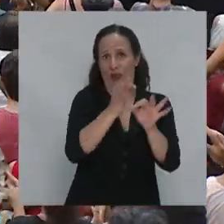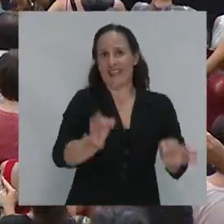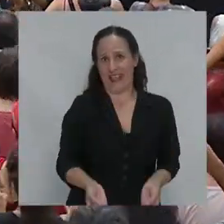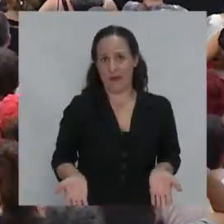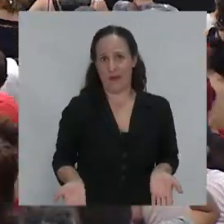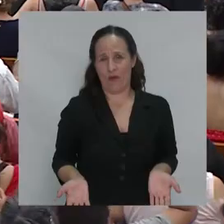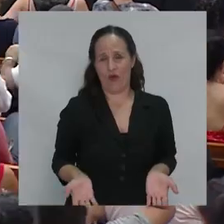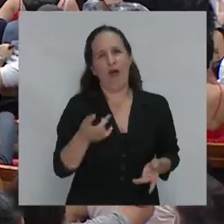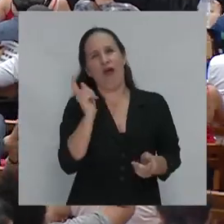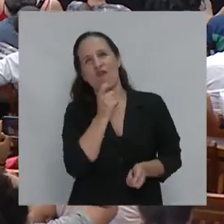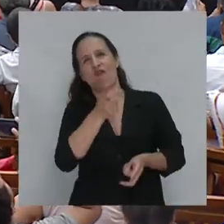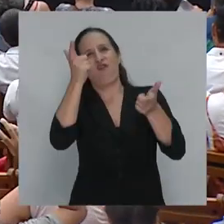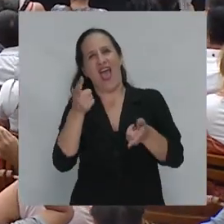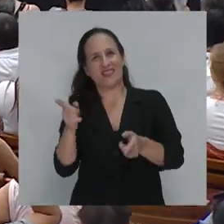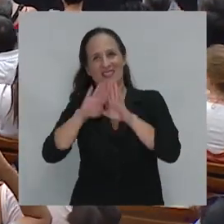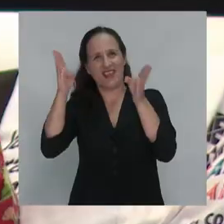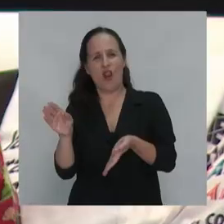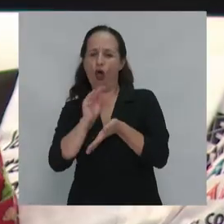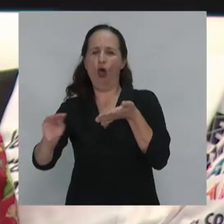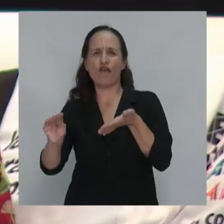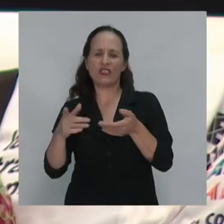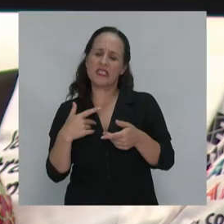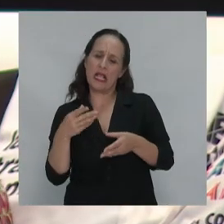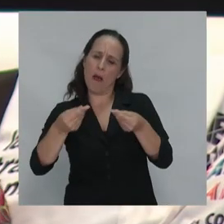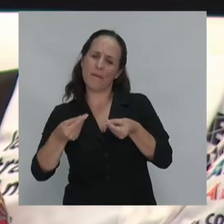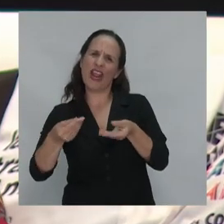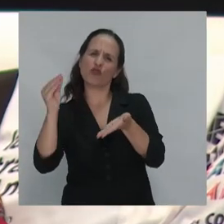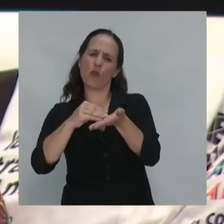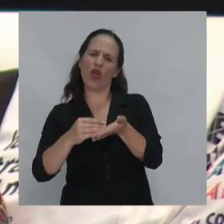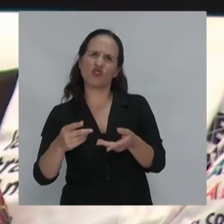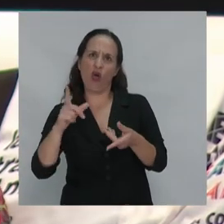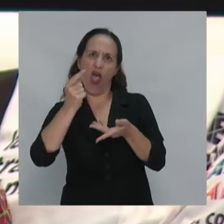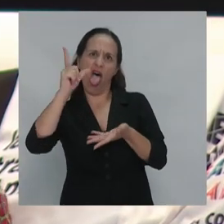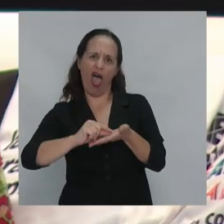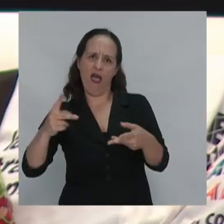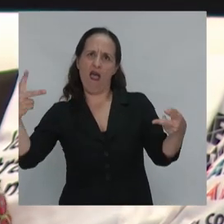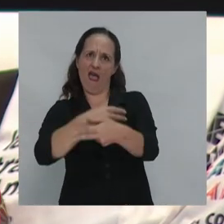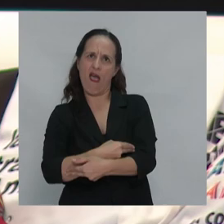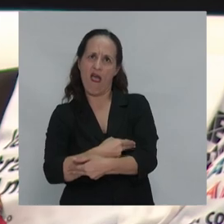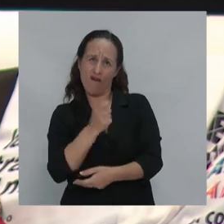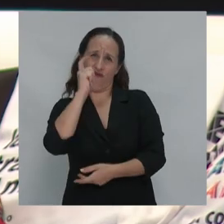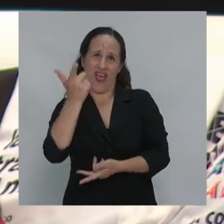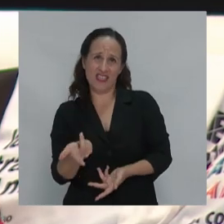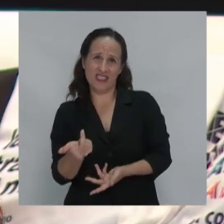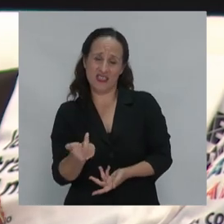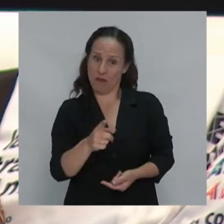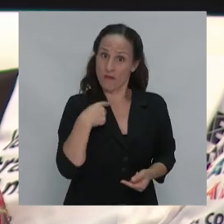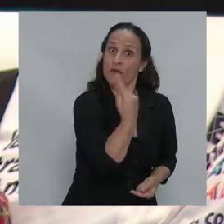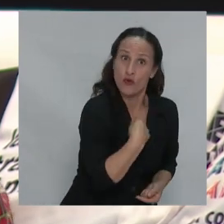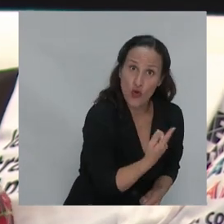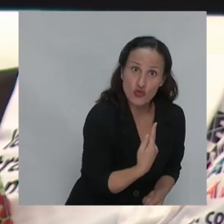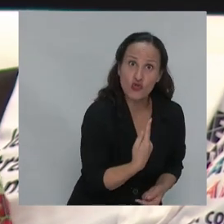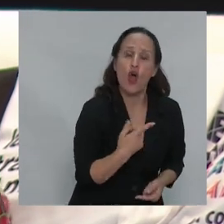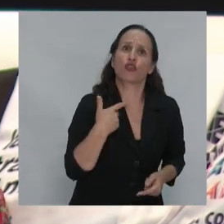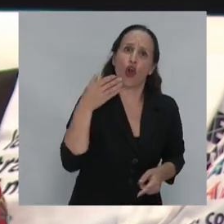Es muy fácil desde un despacho recortar presupuesto y desfinanciar la educación pública, pero nosotros y nosotras